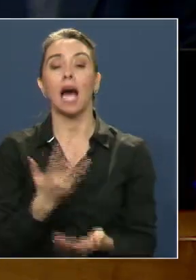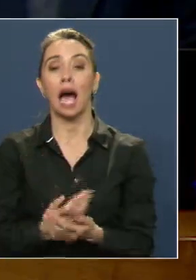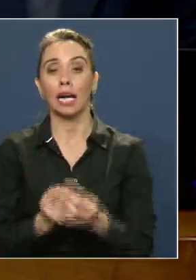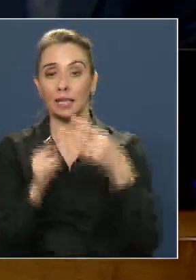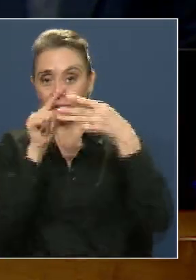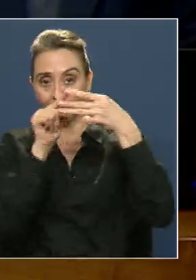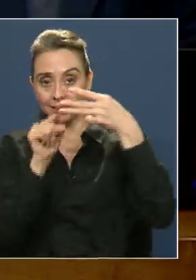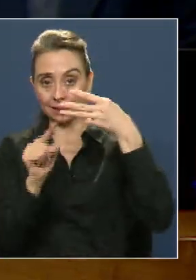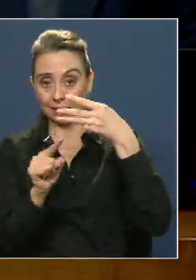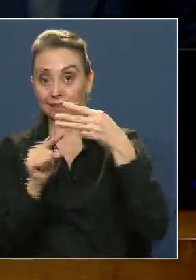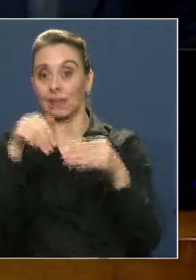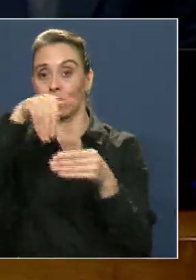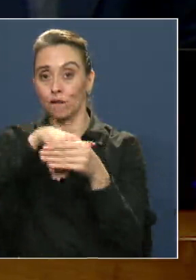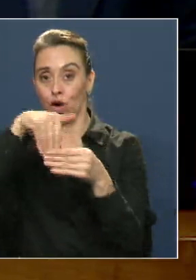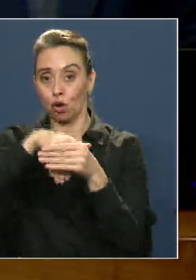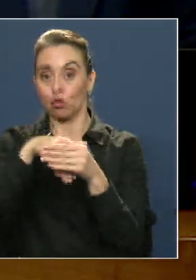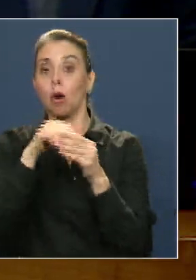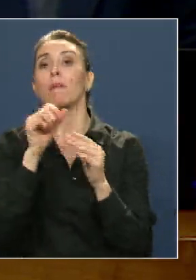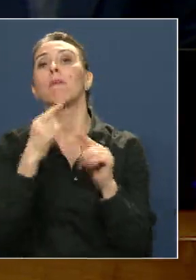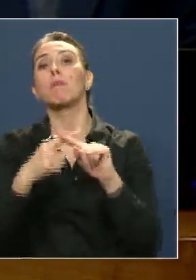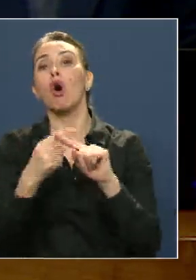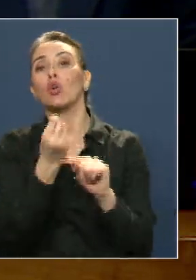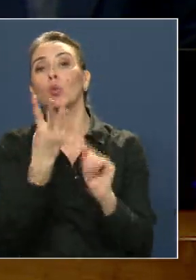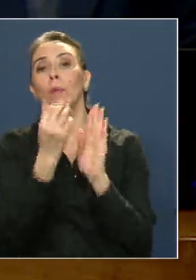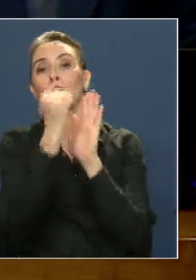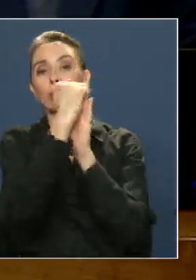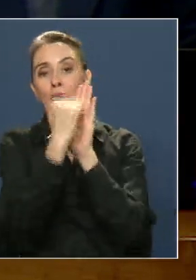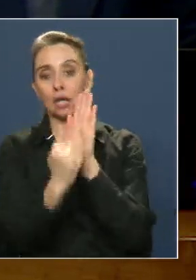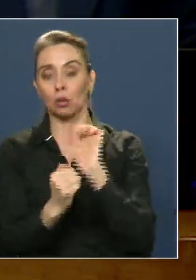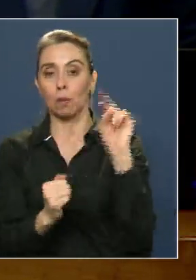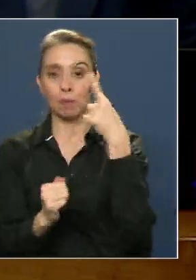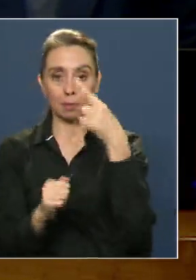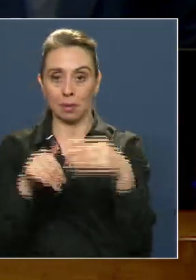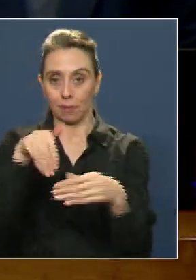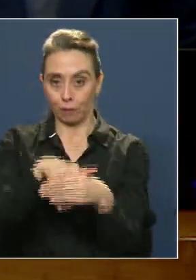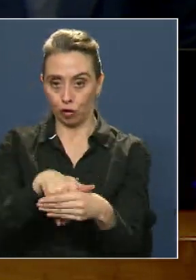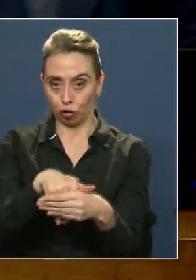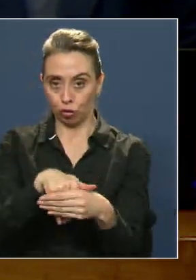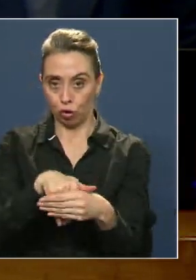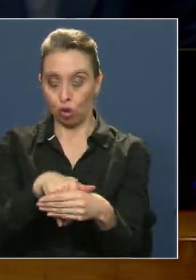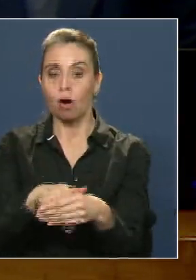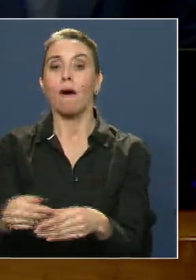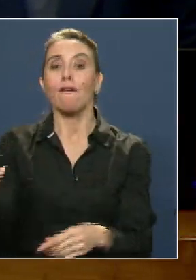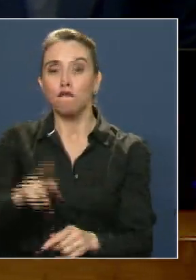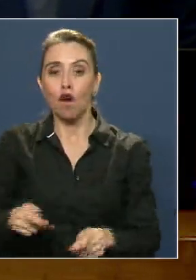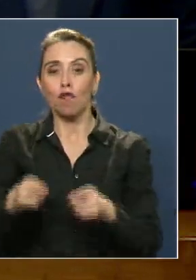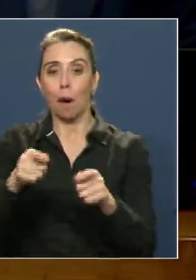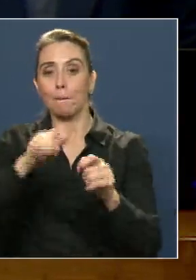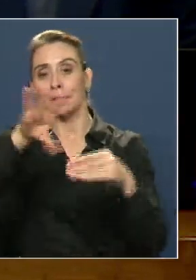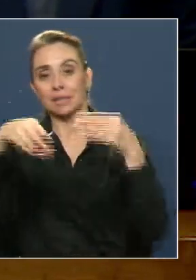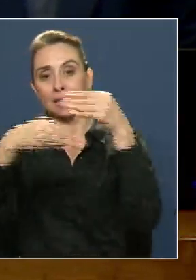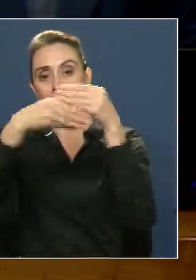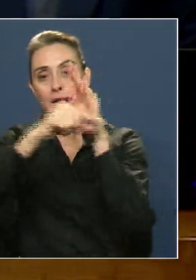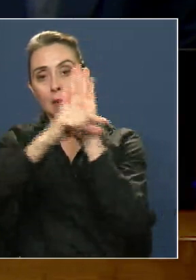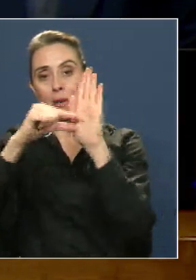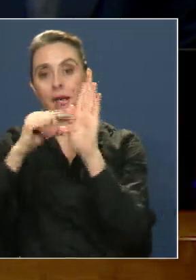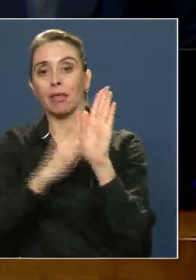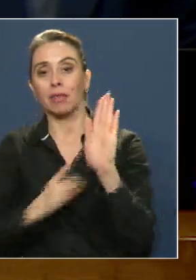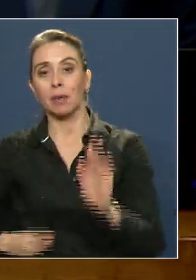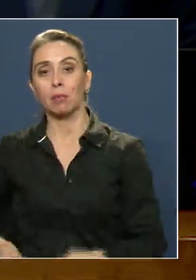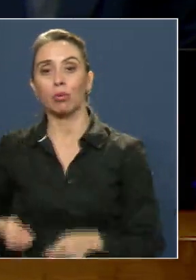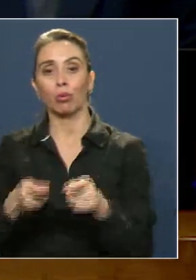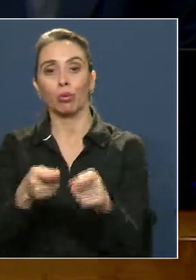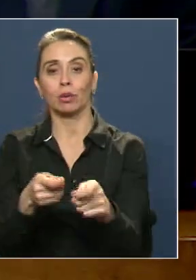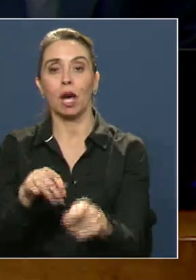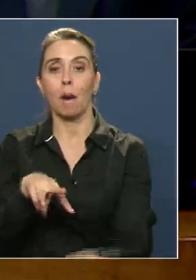en particular, estimados colegas. Primera votación. Se ha renovado la siguiente indicación parlamentaria del